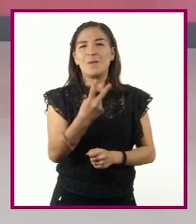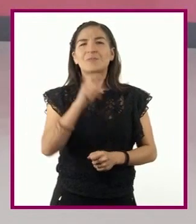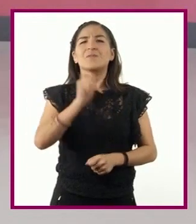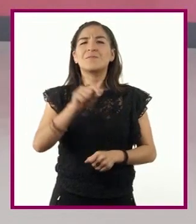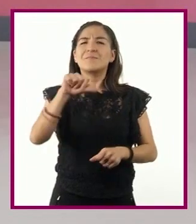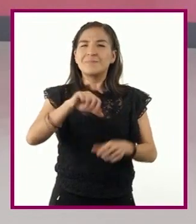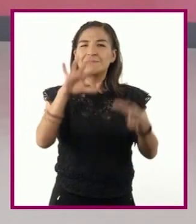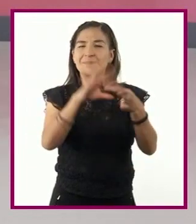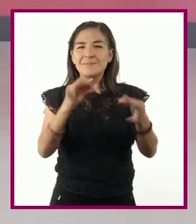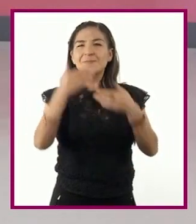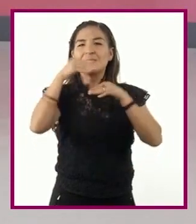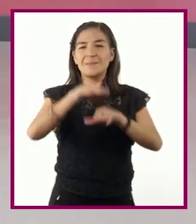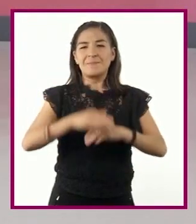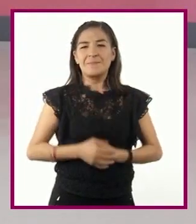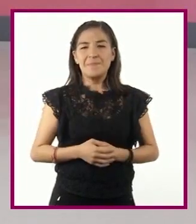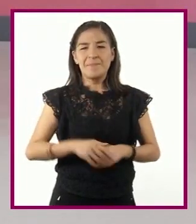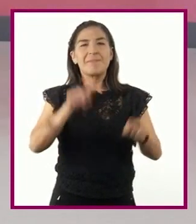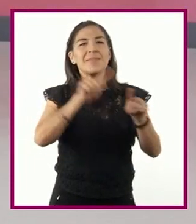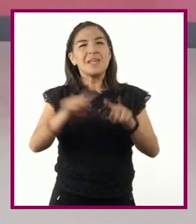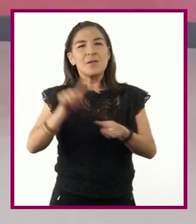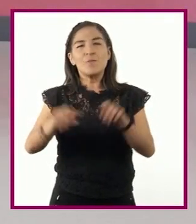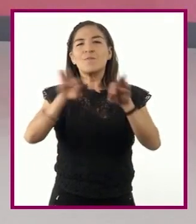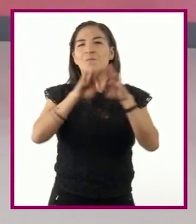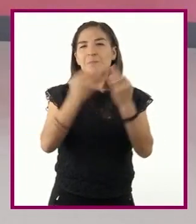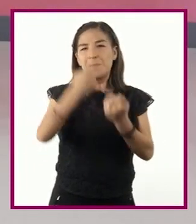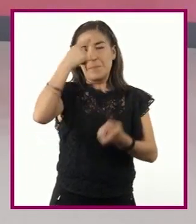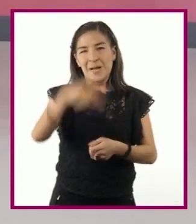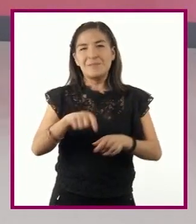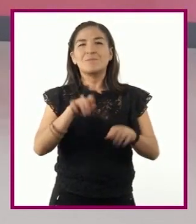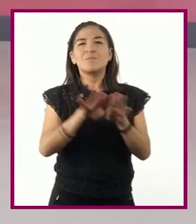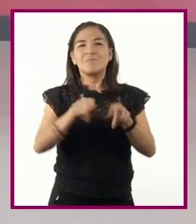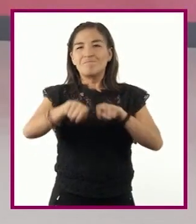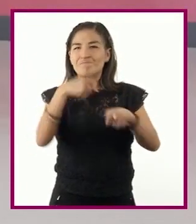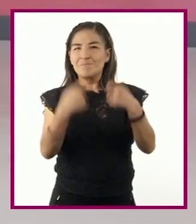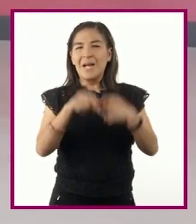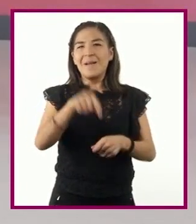hemos compartido sobre diversas formas de moldear un